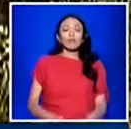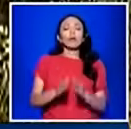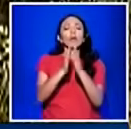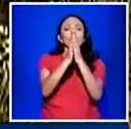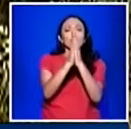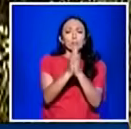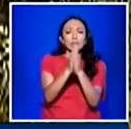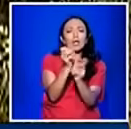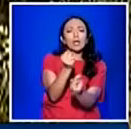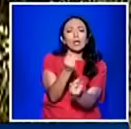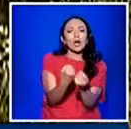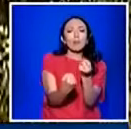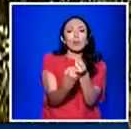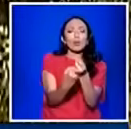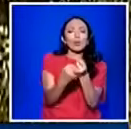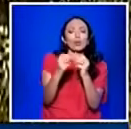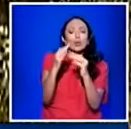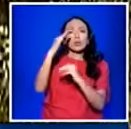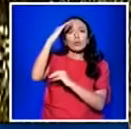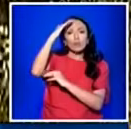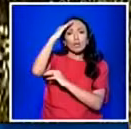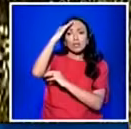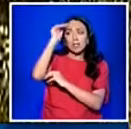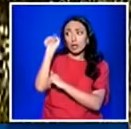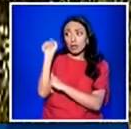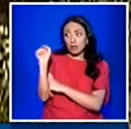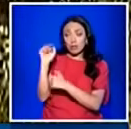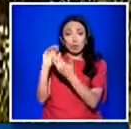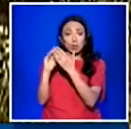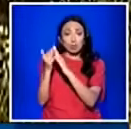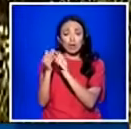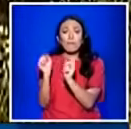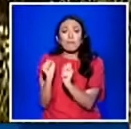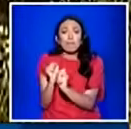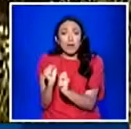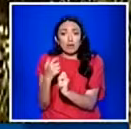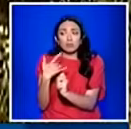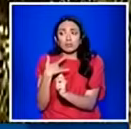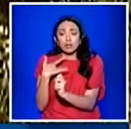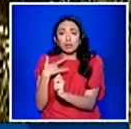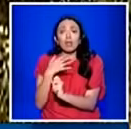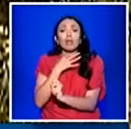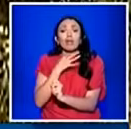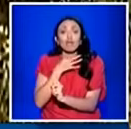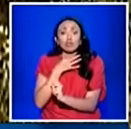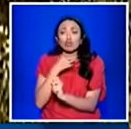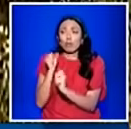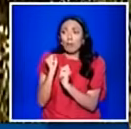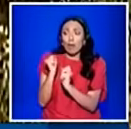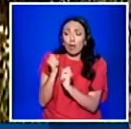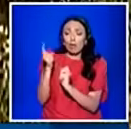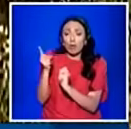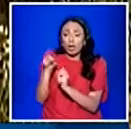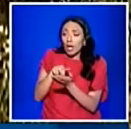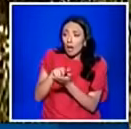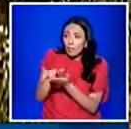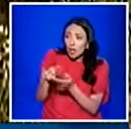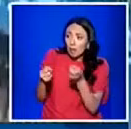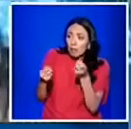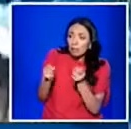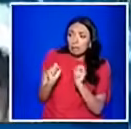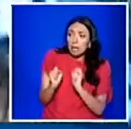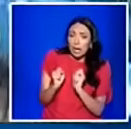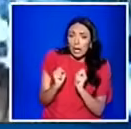Solicitan apoyo a la policía porque la comunidad se siente nerviosa. Tienen temor al caminar y al conducir.